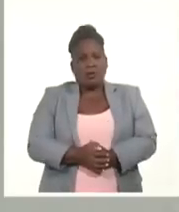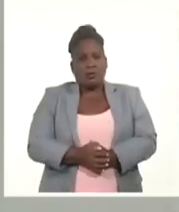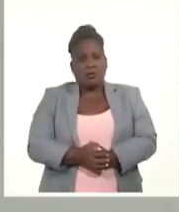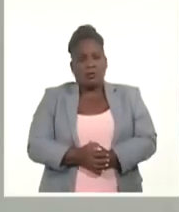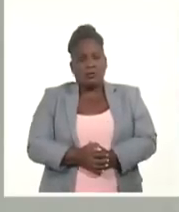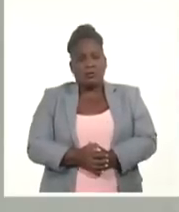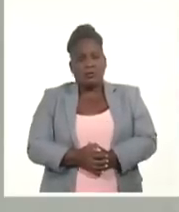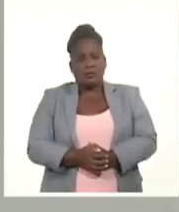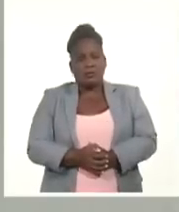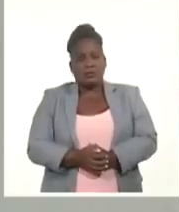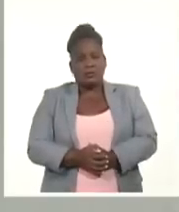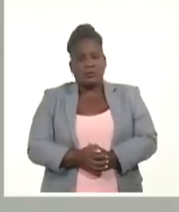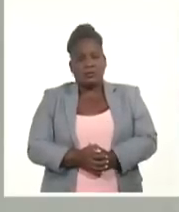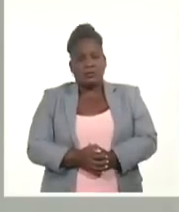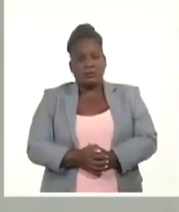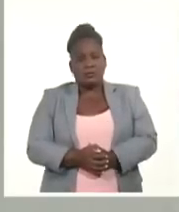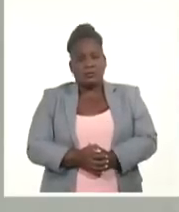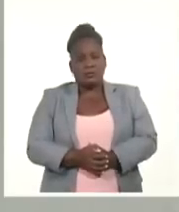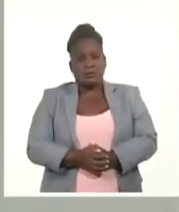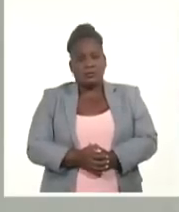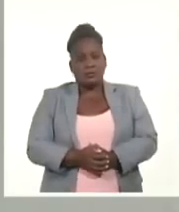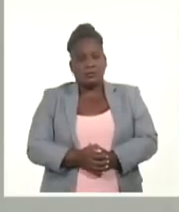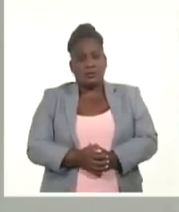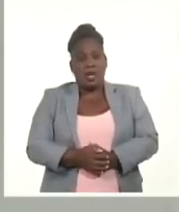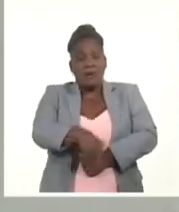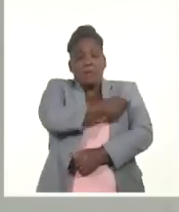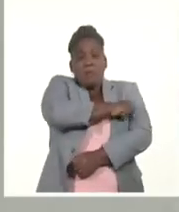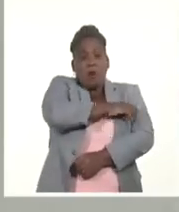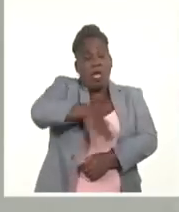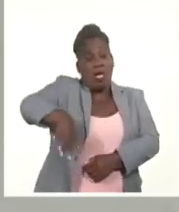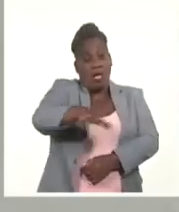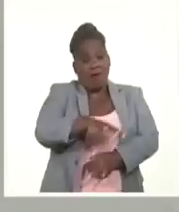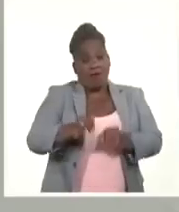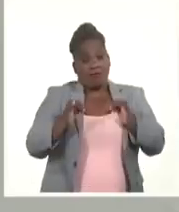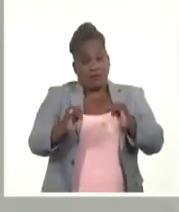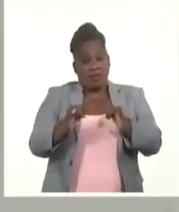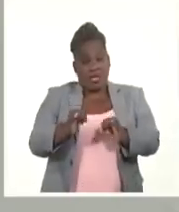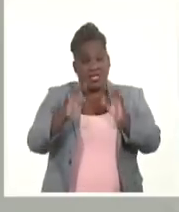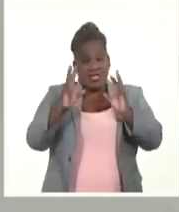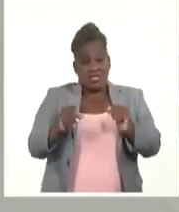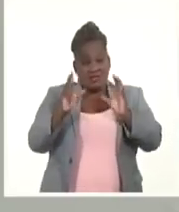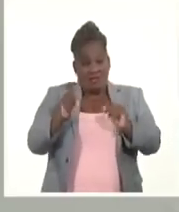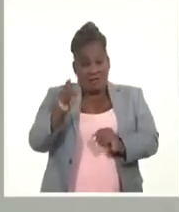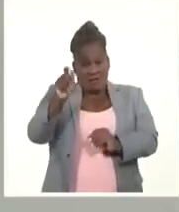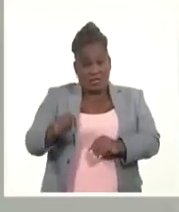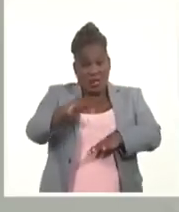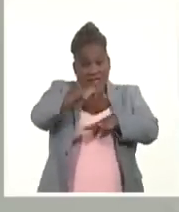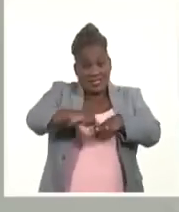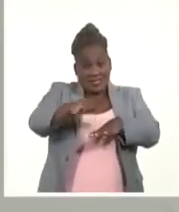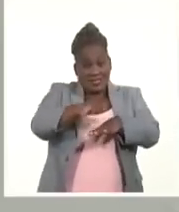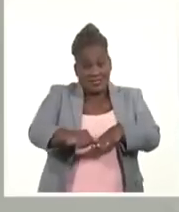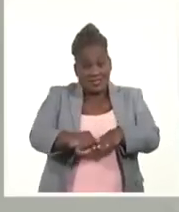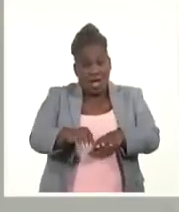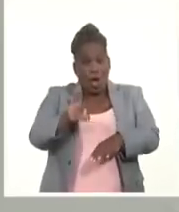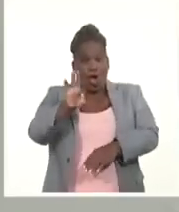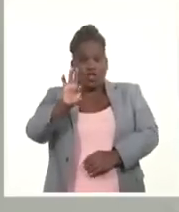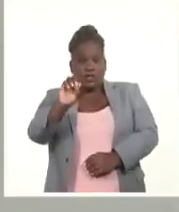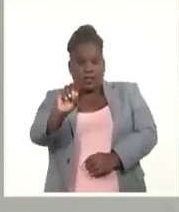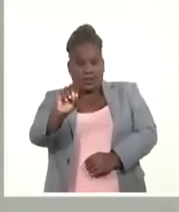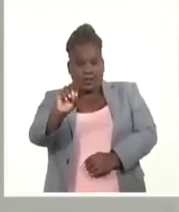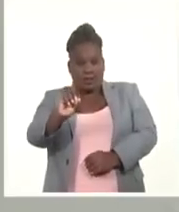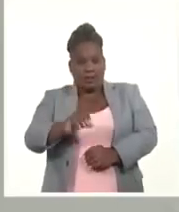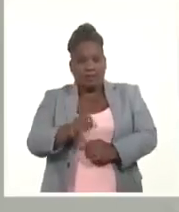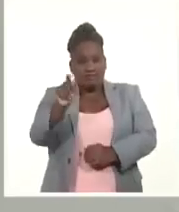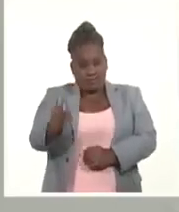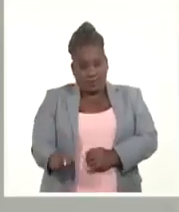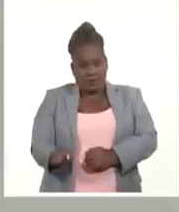de ayer. Le podemos decir a todo nuestro pueblo que la cifra de personas lesionadas asciende a 80